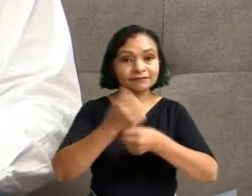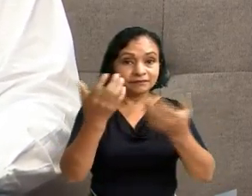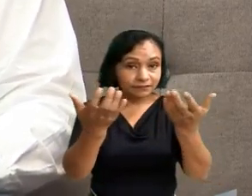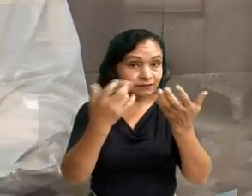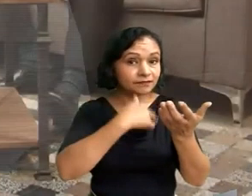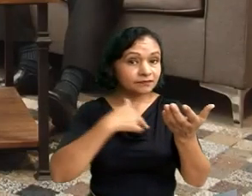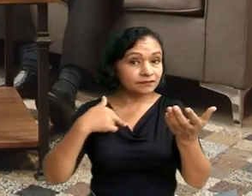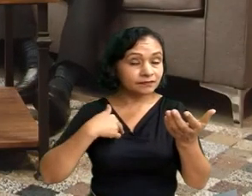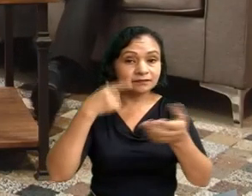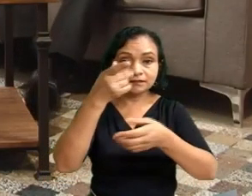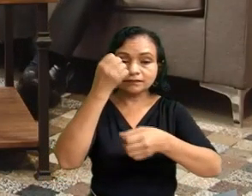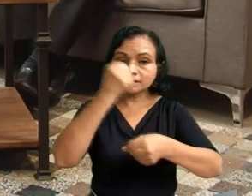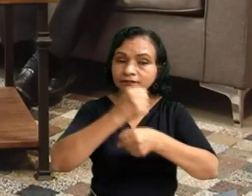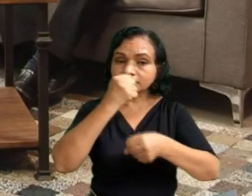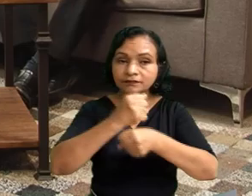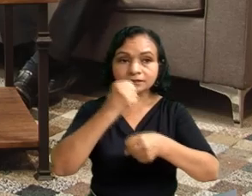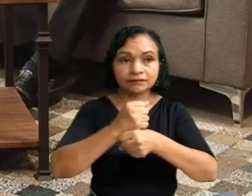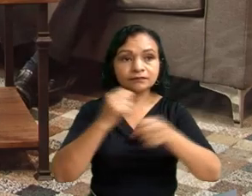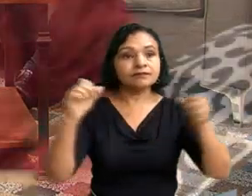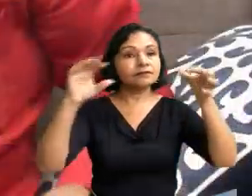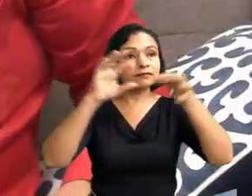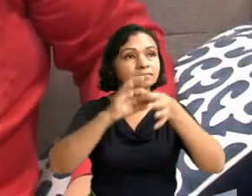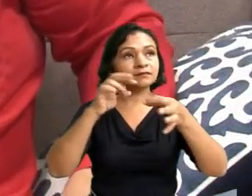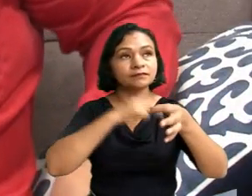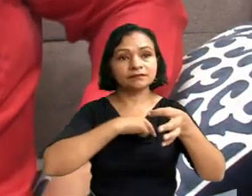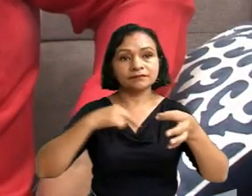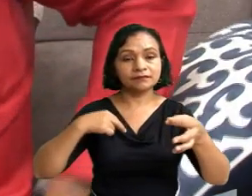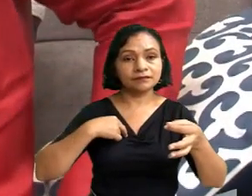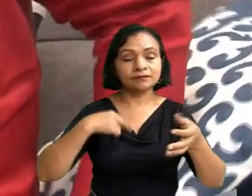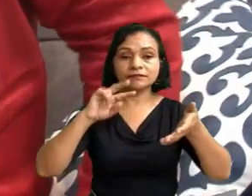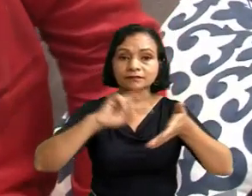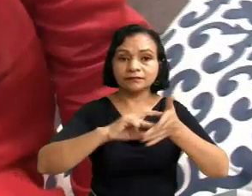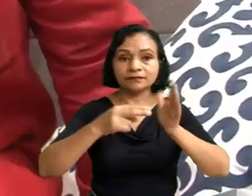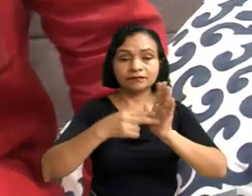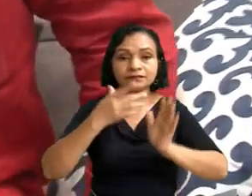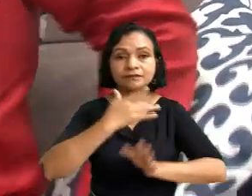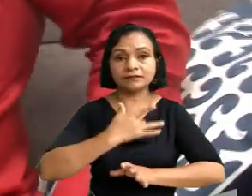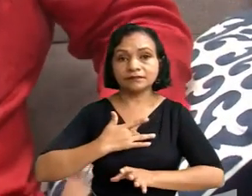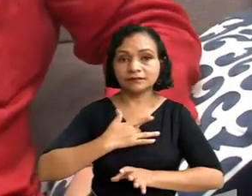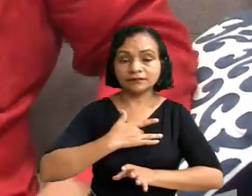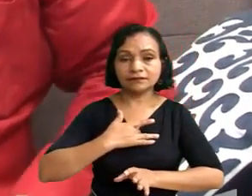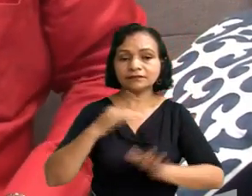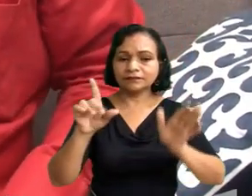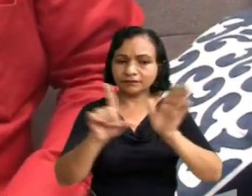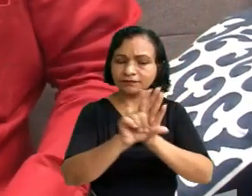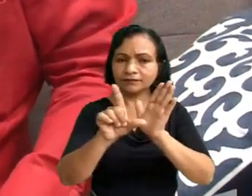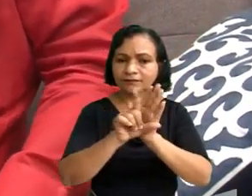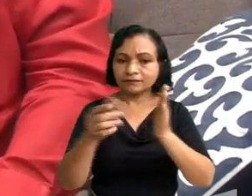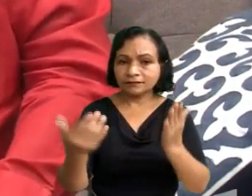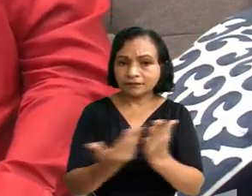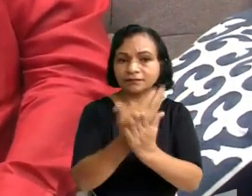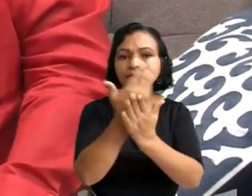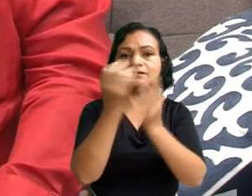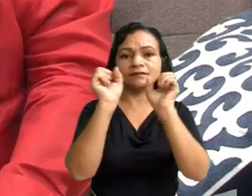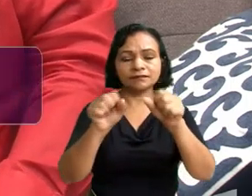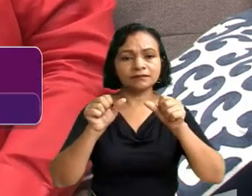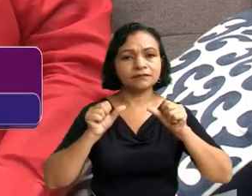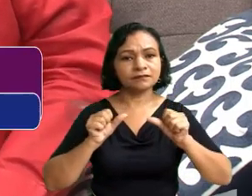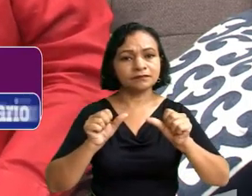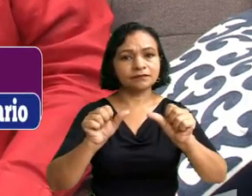haciendo es trabajar es en una de las partes que estamos haciendo por eso es que es necesario esa ley mentía para poder seguir